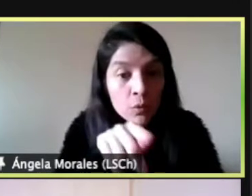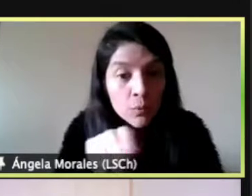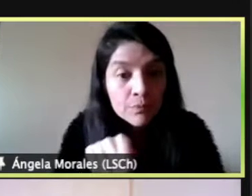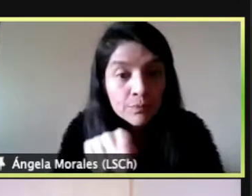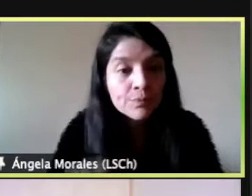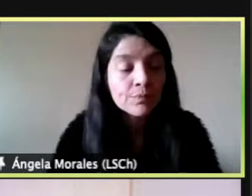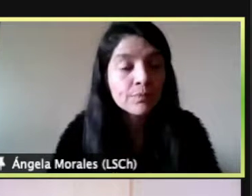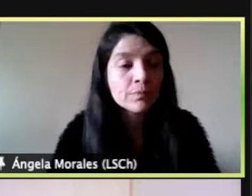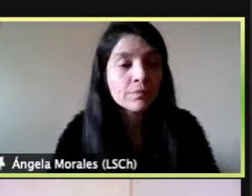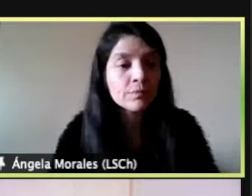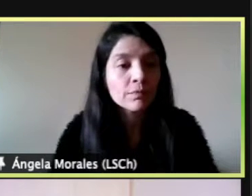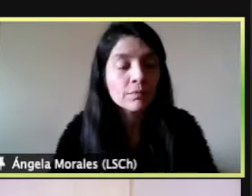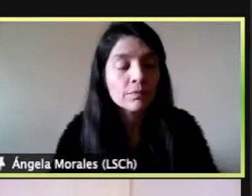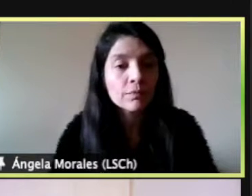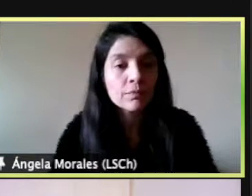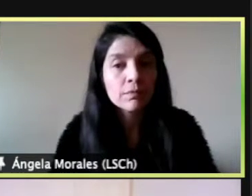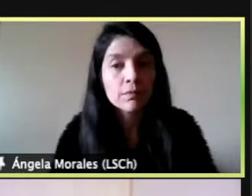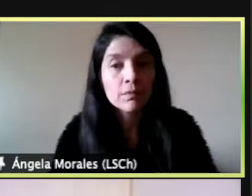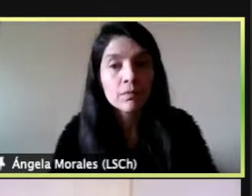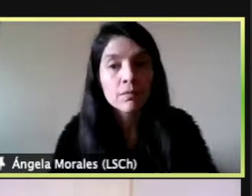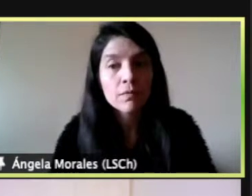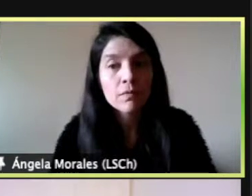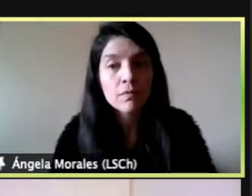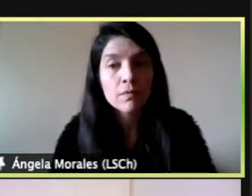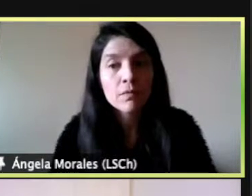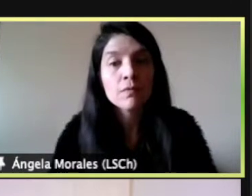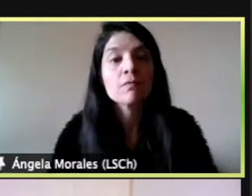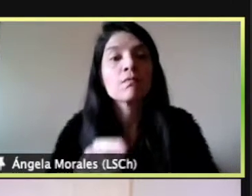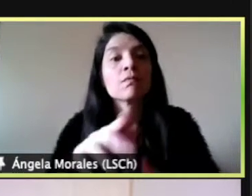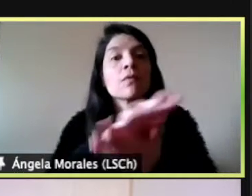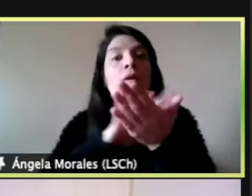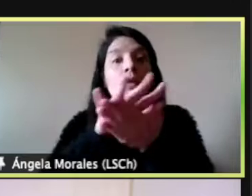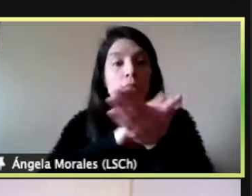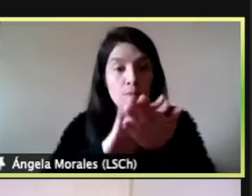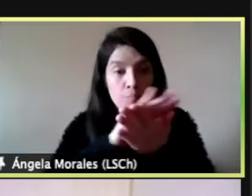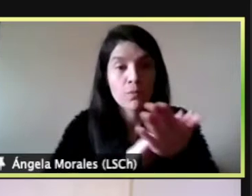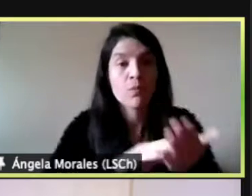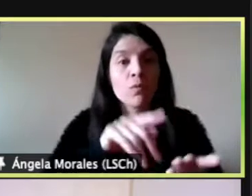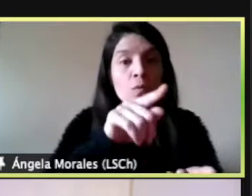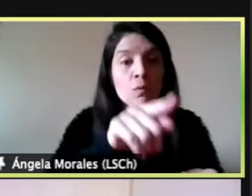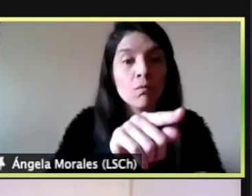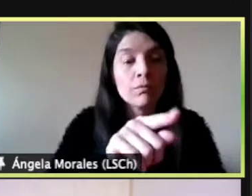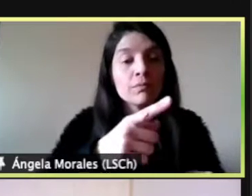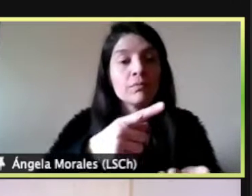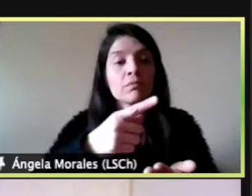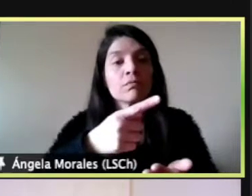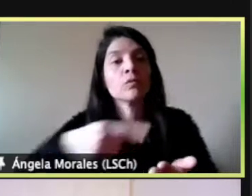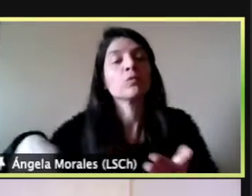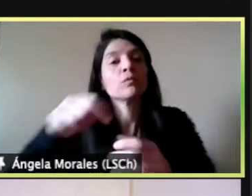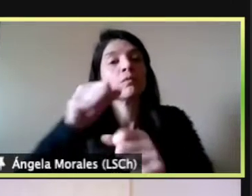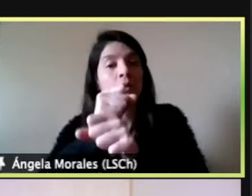eh, le estábamos poniendo un ejemplo en donde estábamos trabajando eh,